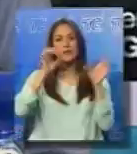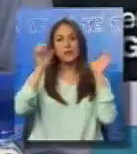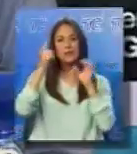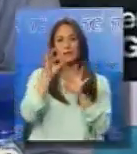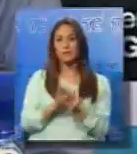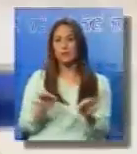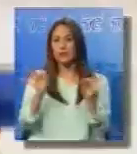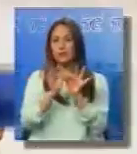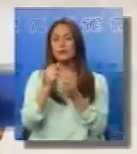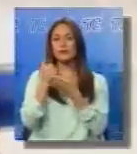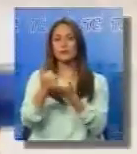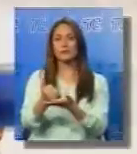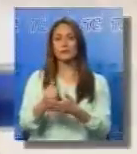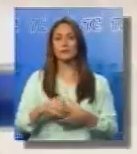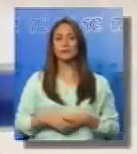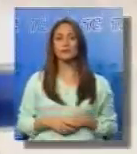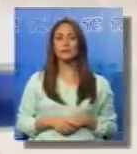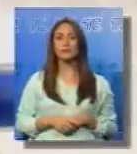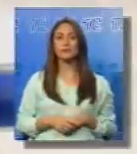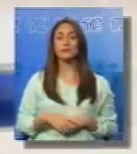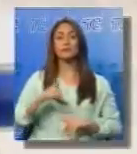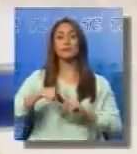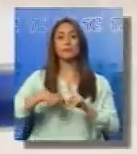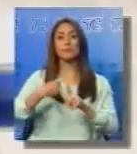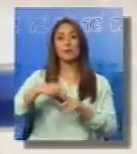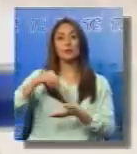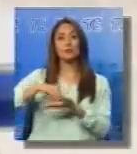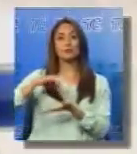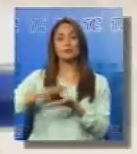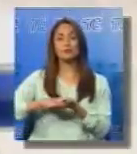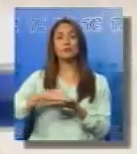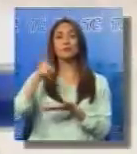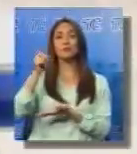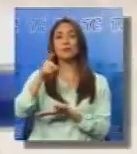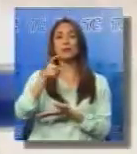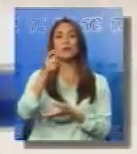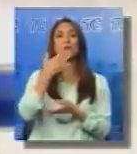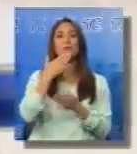estratégicamente importantes. También notificaron que hay 26 albergues para los